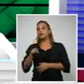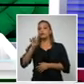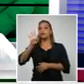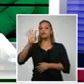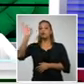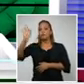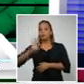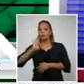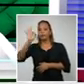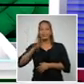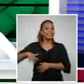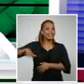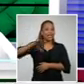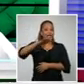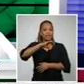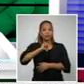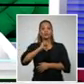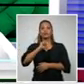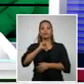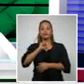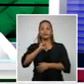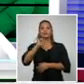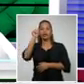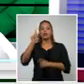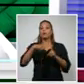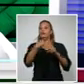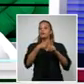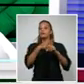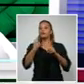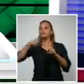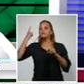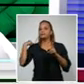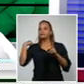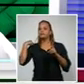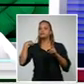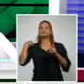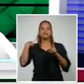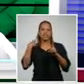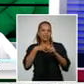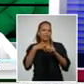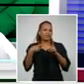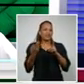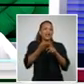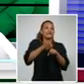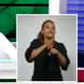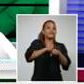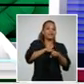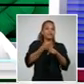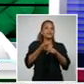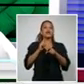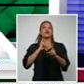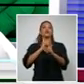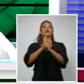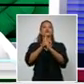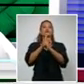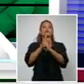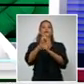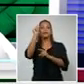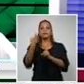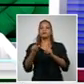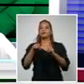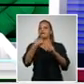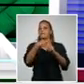97,4% de todos los diagnosticados ayer, pues tienen el antecedente de haber tenido contacto,